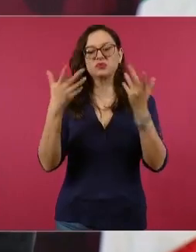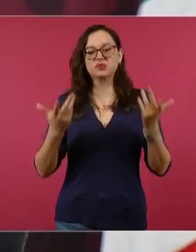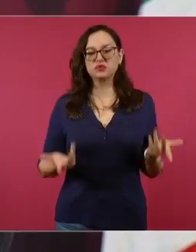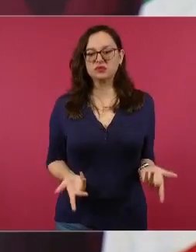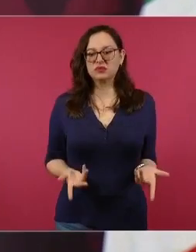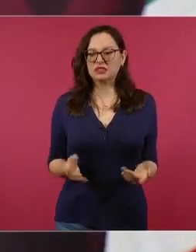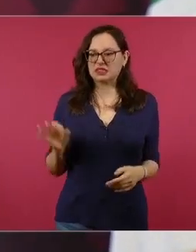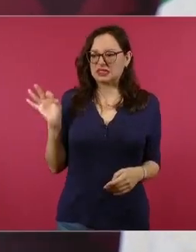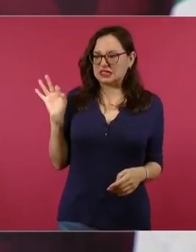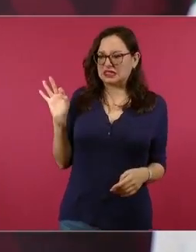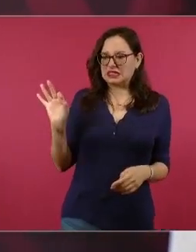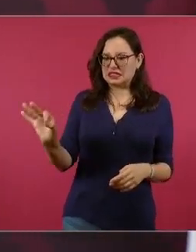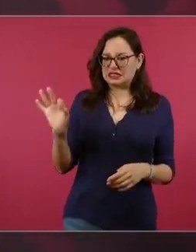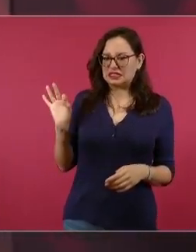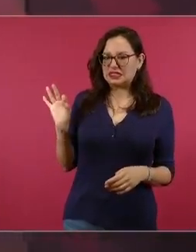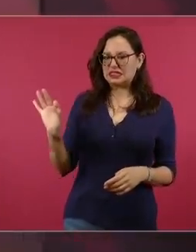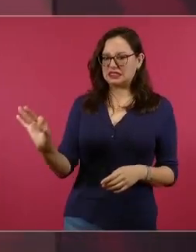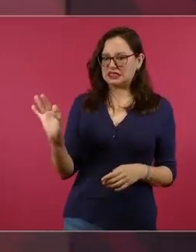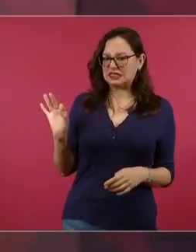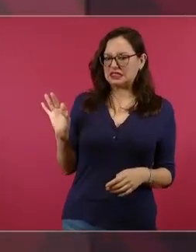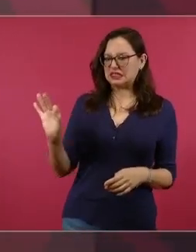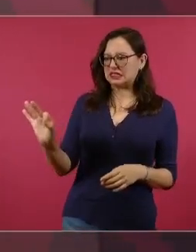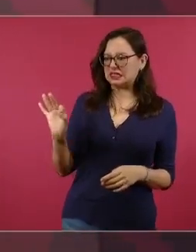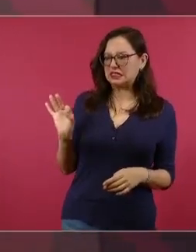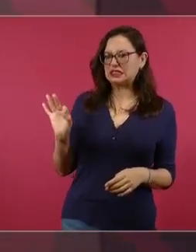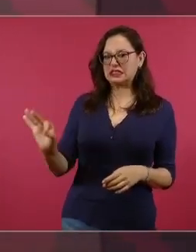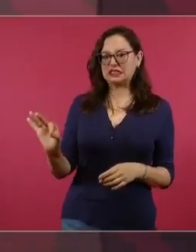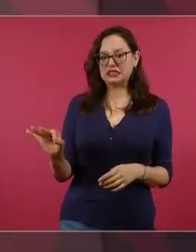se haya introducido afortunadamente,